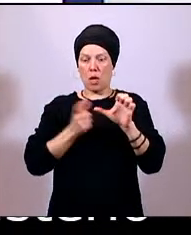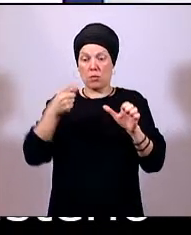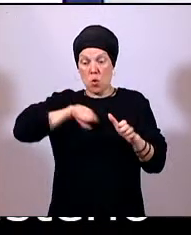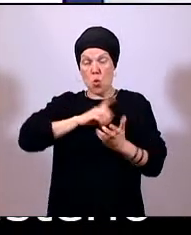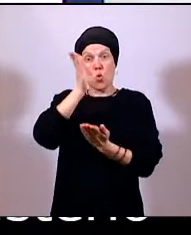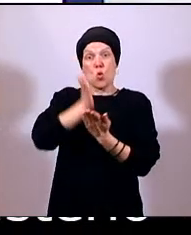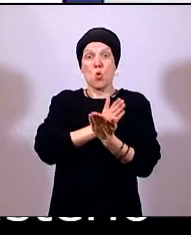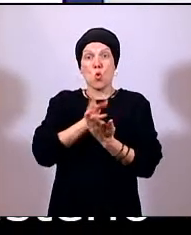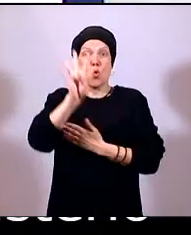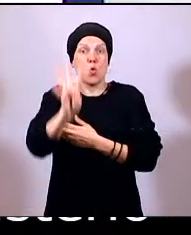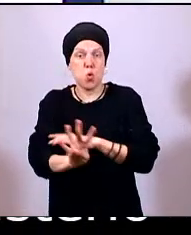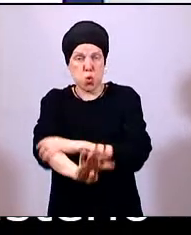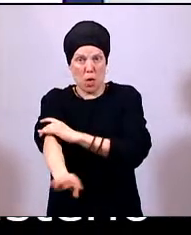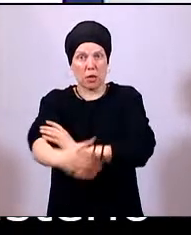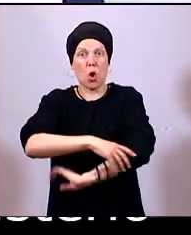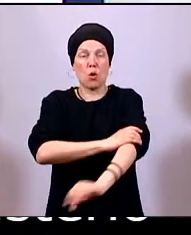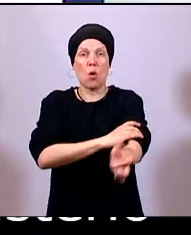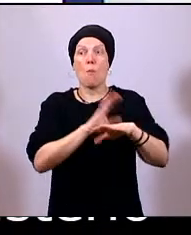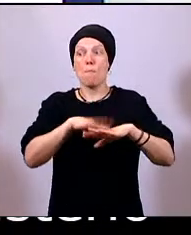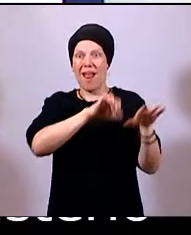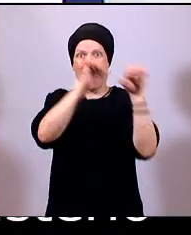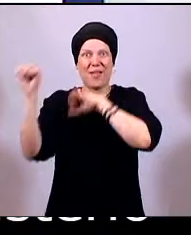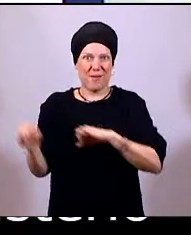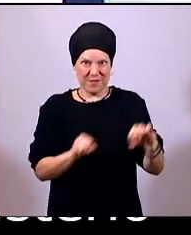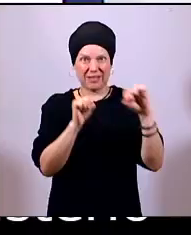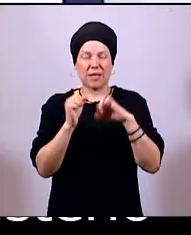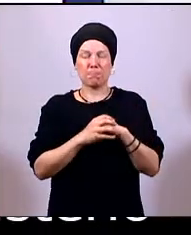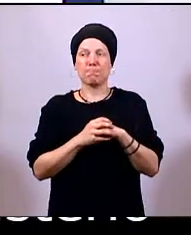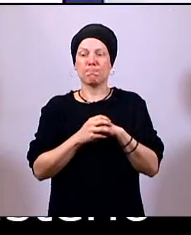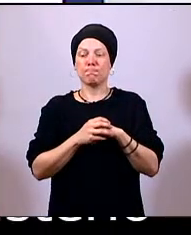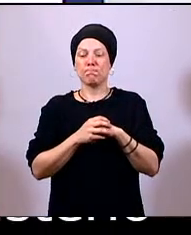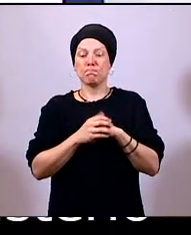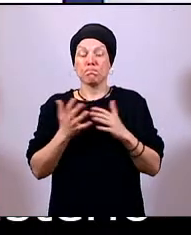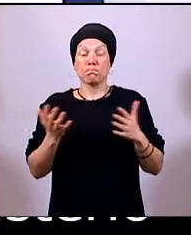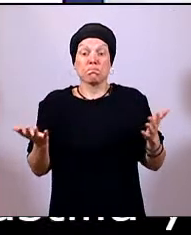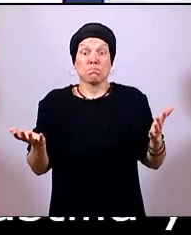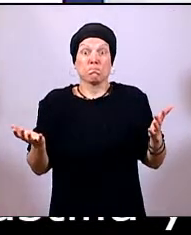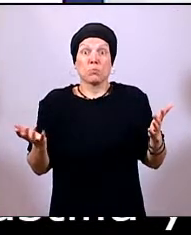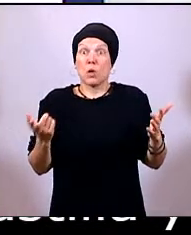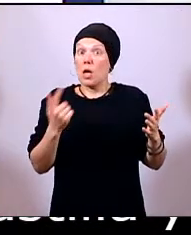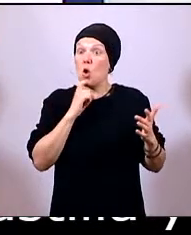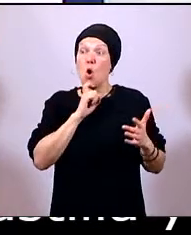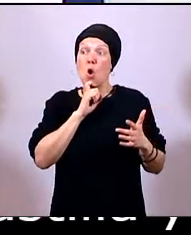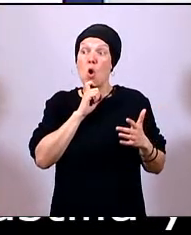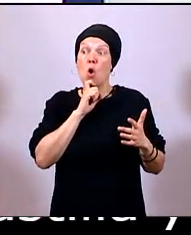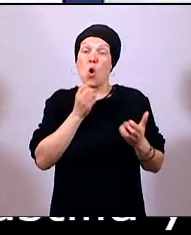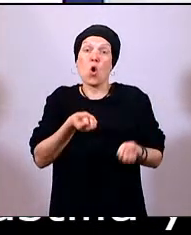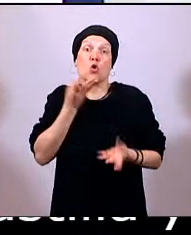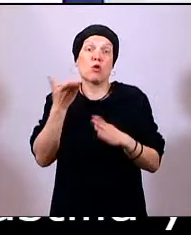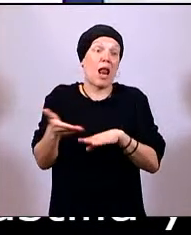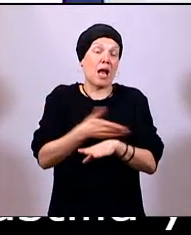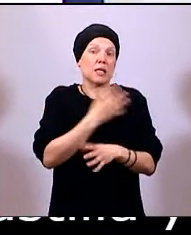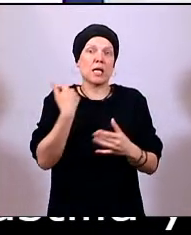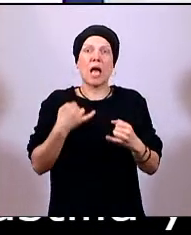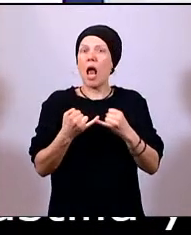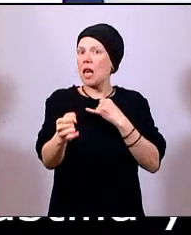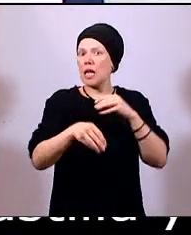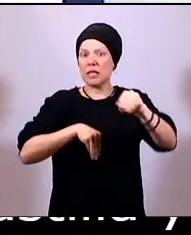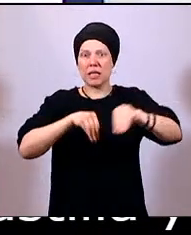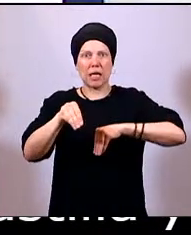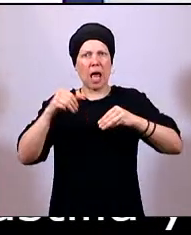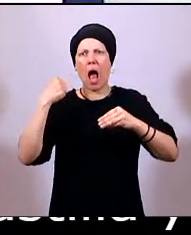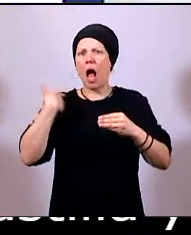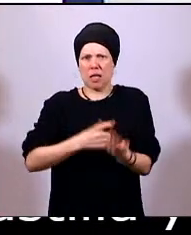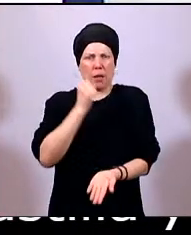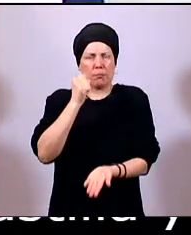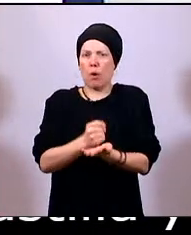eje de suministros para defensa. Y lo que puedo anticipar es que tenemos ya las líneas estratégicas marcadas, que